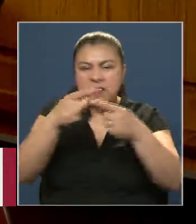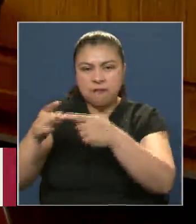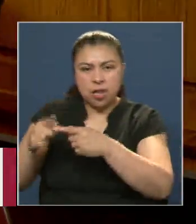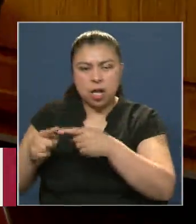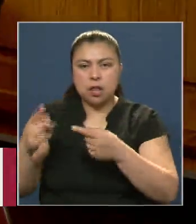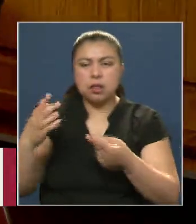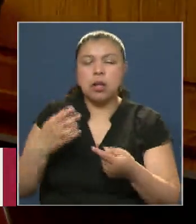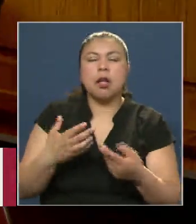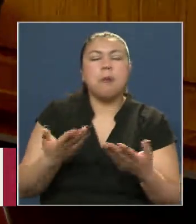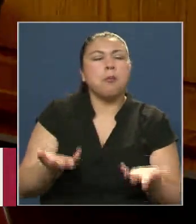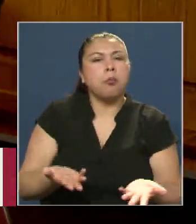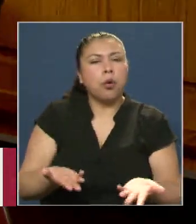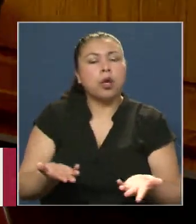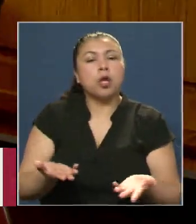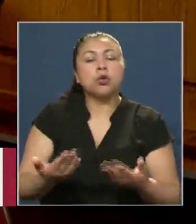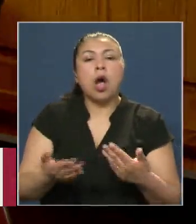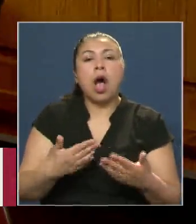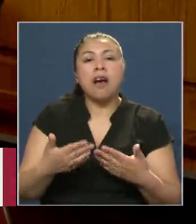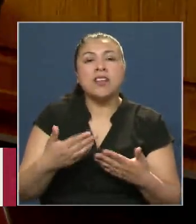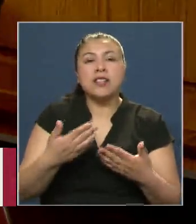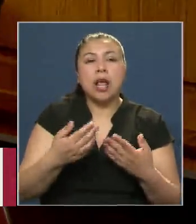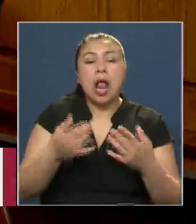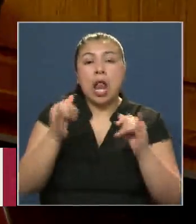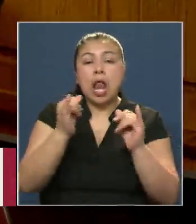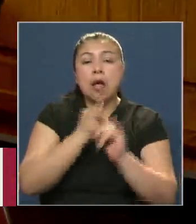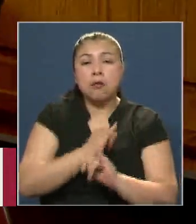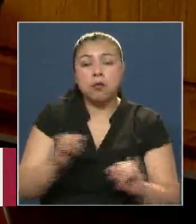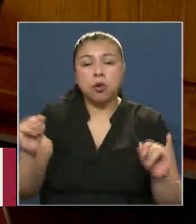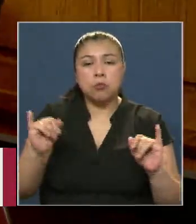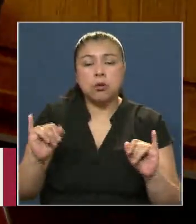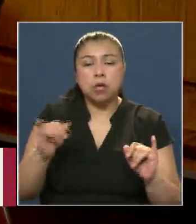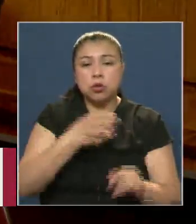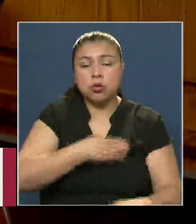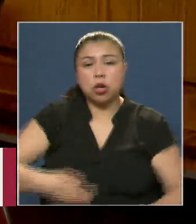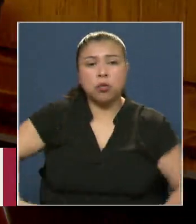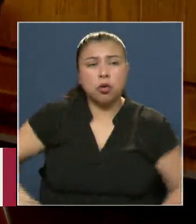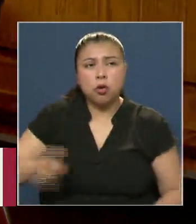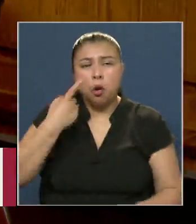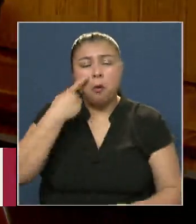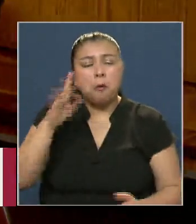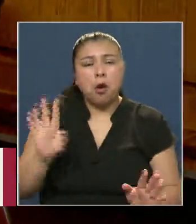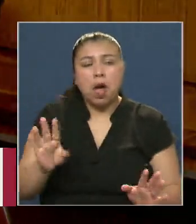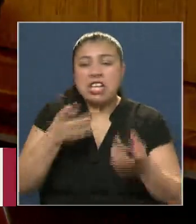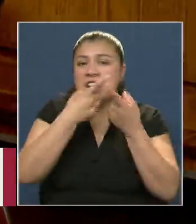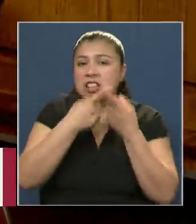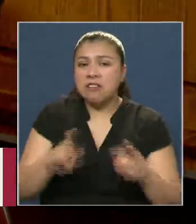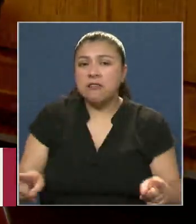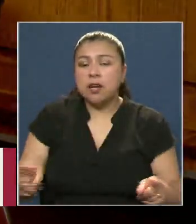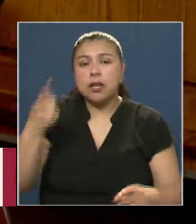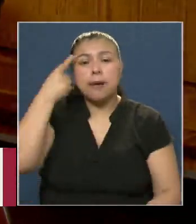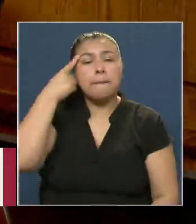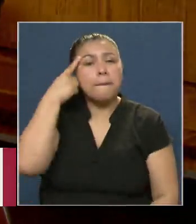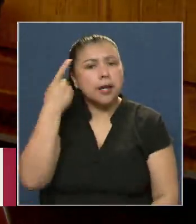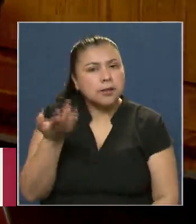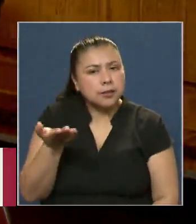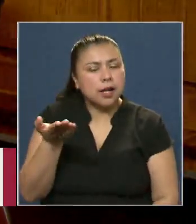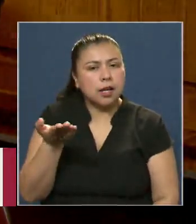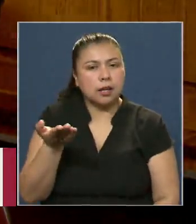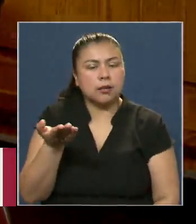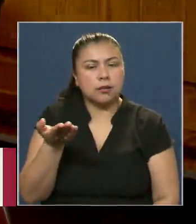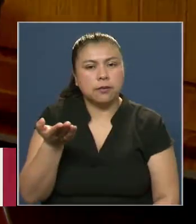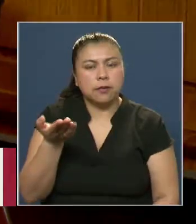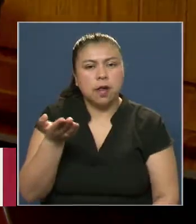eso, obviamente, los instrumentos del Estado en muchas ocasiones no están asequibles y es muy distinto pensar que uno va a ir